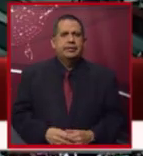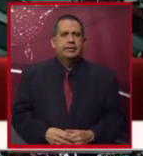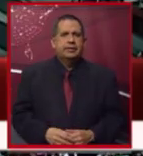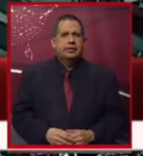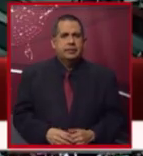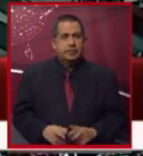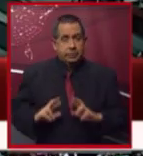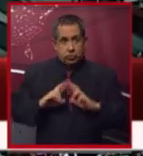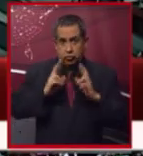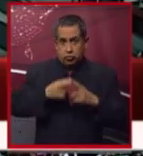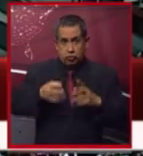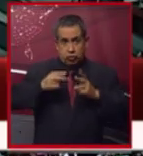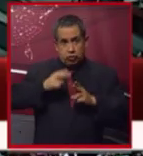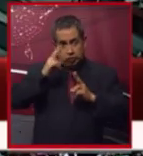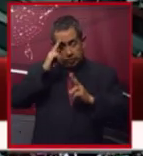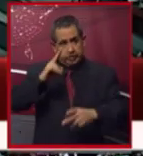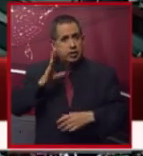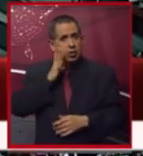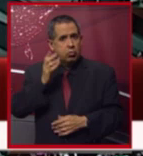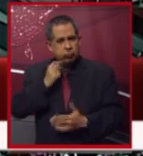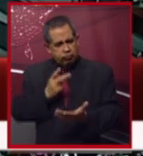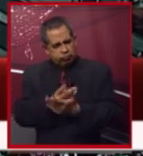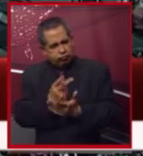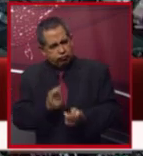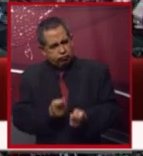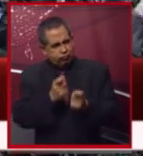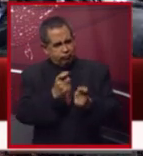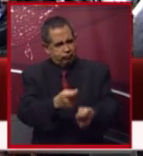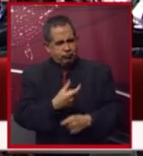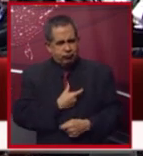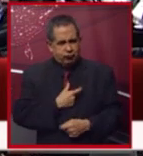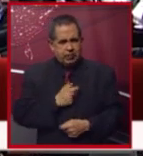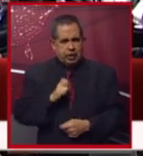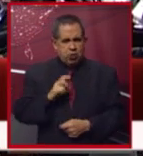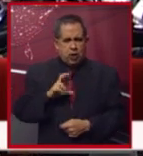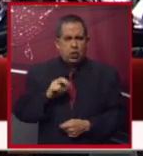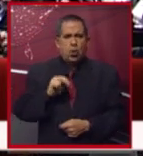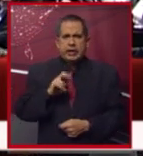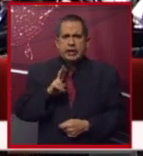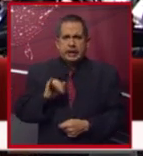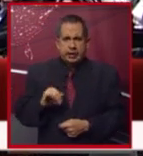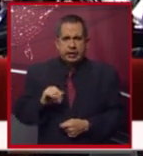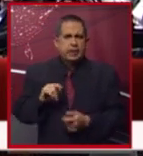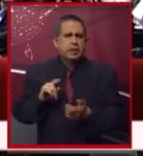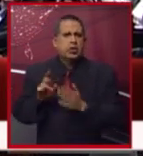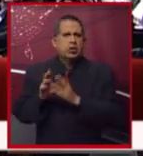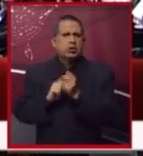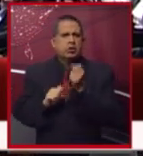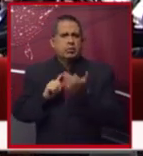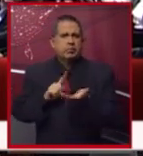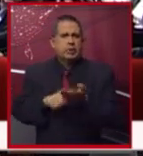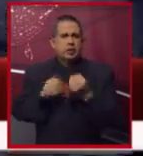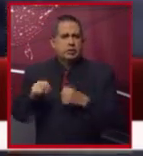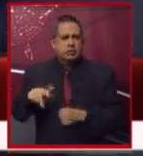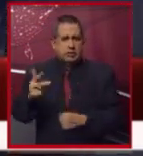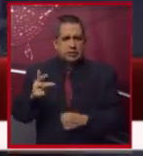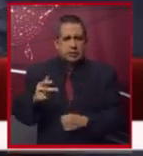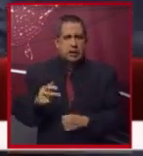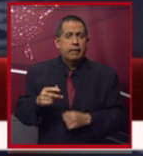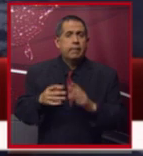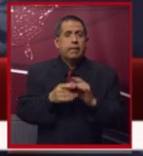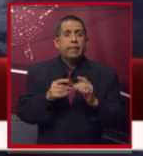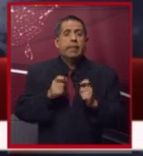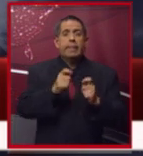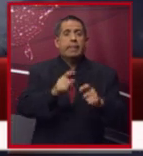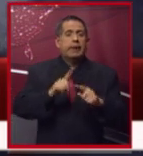En sesión solemne, la Cámara de Diputados entregó la medalla al mérito cívico Eduardo Neri, legisladores de 1913, en su edición de 2019, a